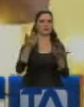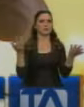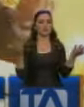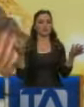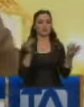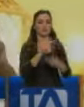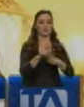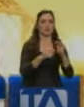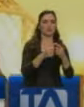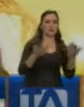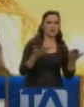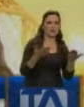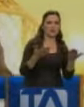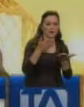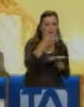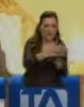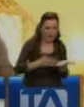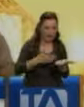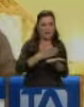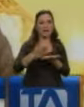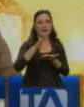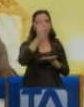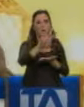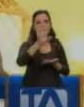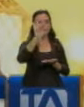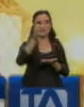nos venden la mitad de esos terrenos a